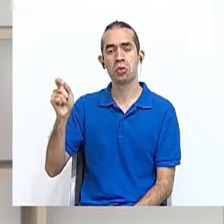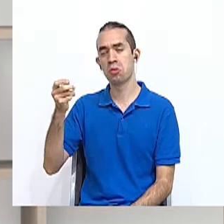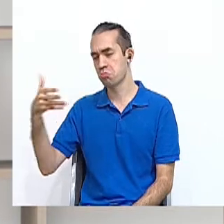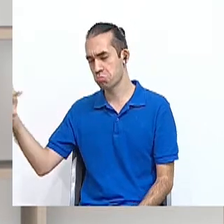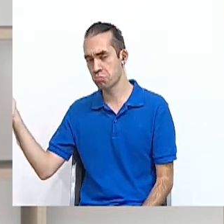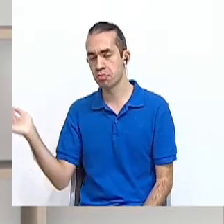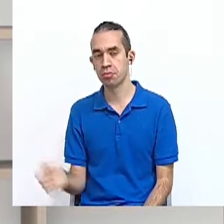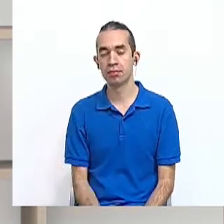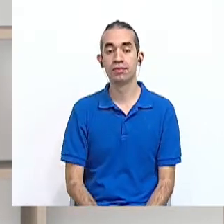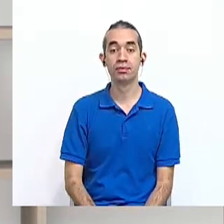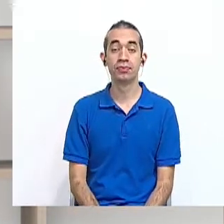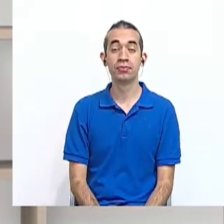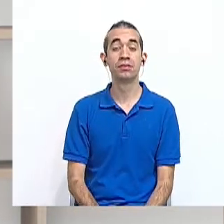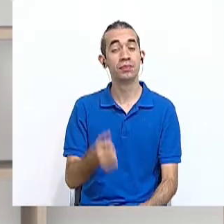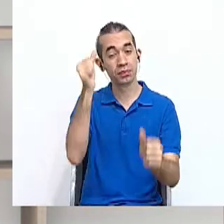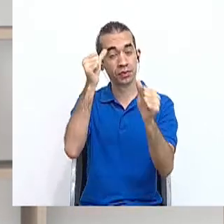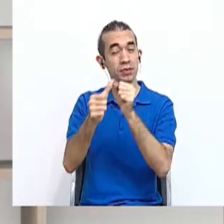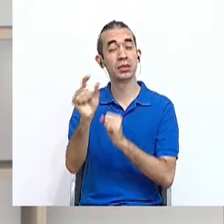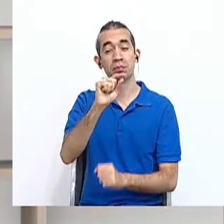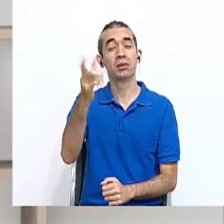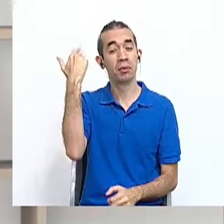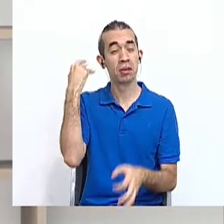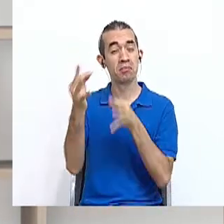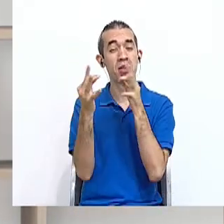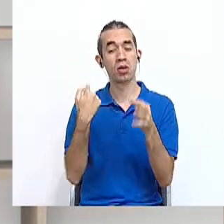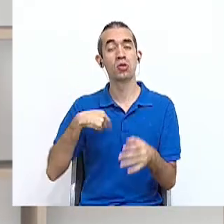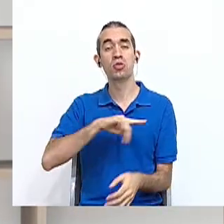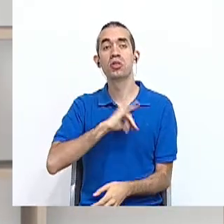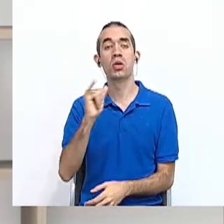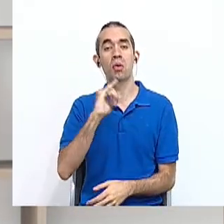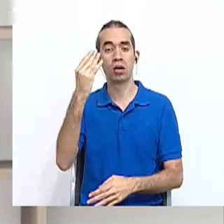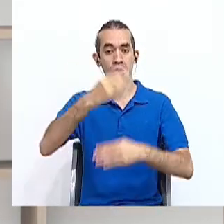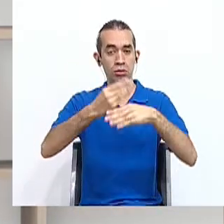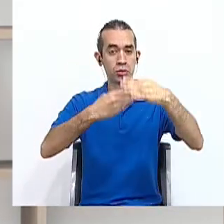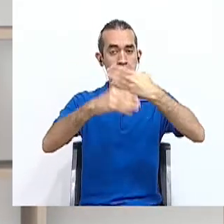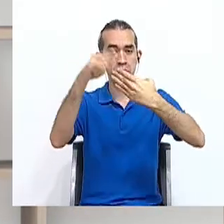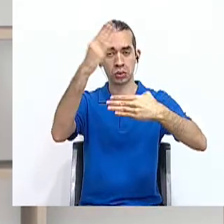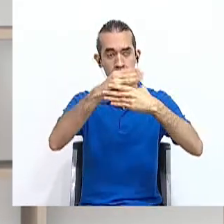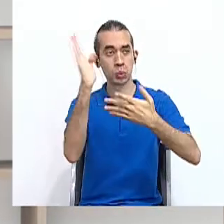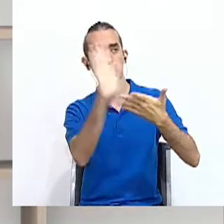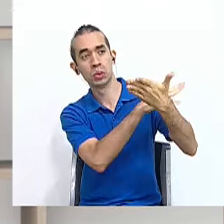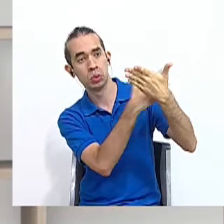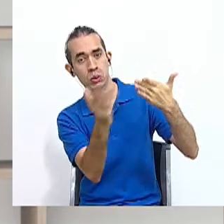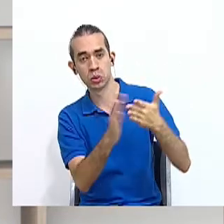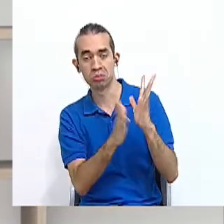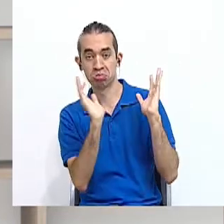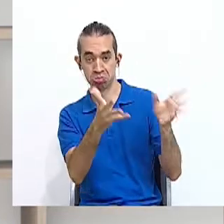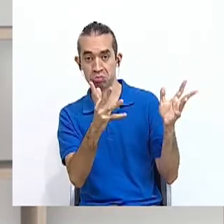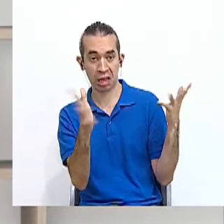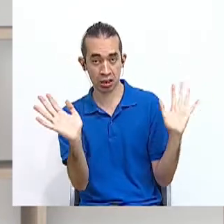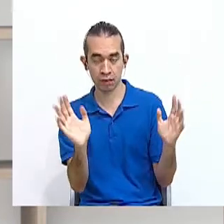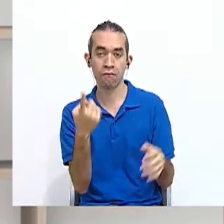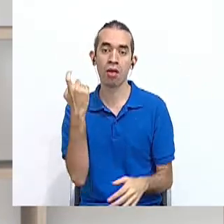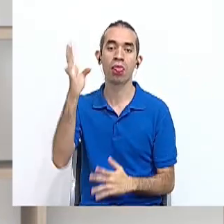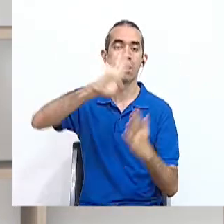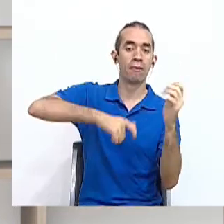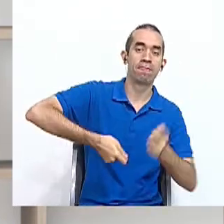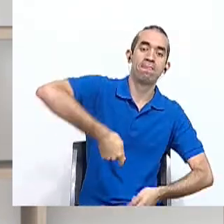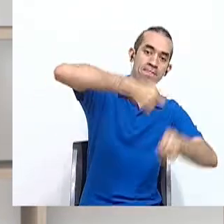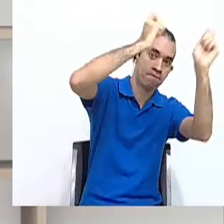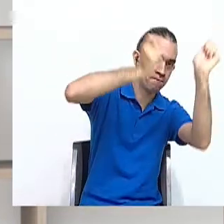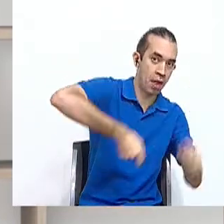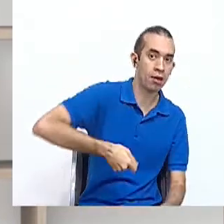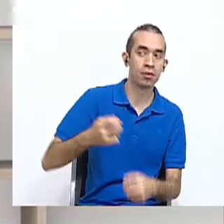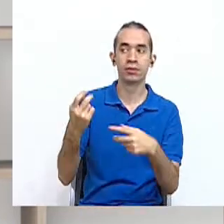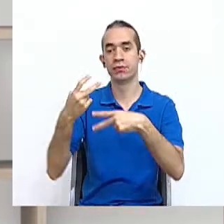sobre convertirnos en constructores, pero no vamos a dejar la casa en gris, ¿verdad? Tenemos que pintarla, ventanas, puertas.